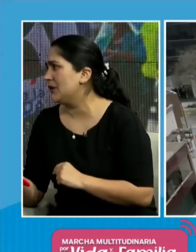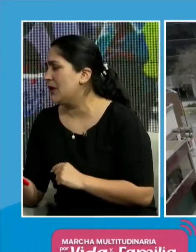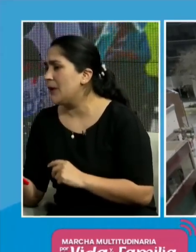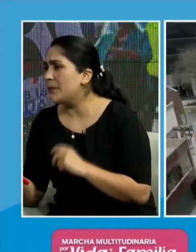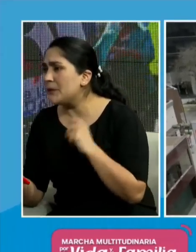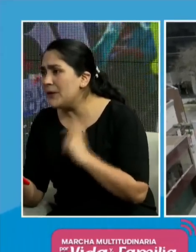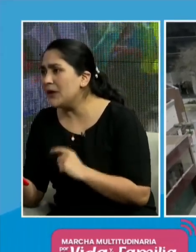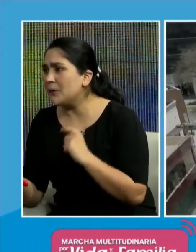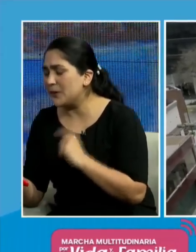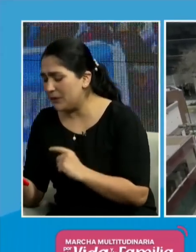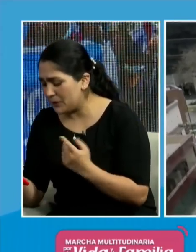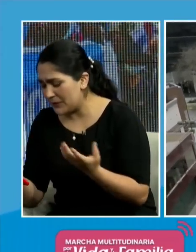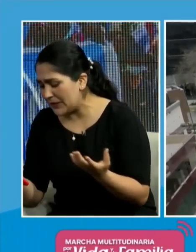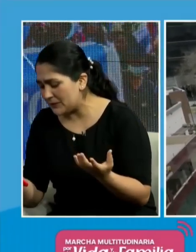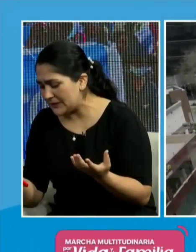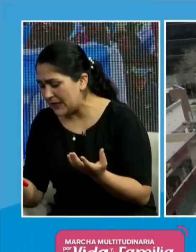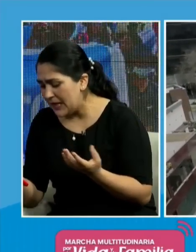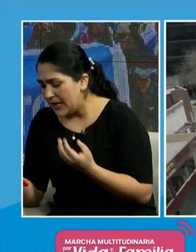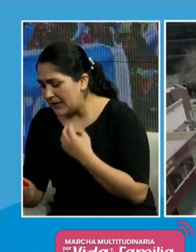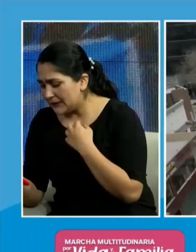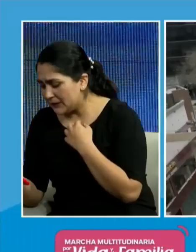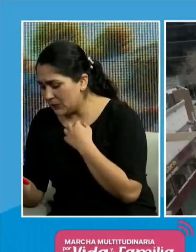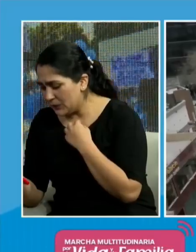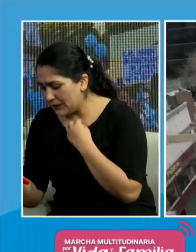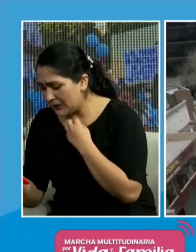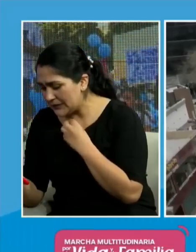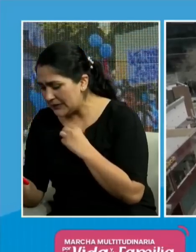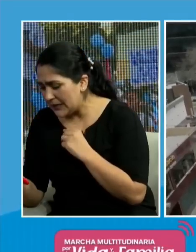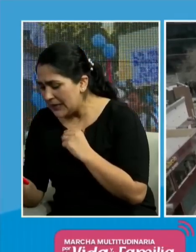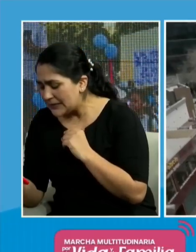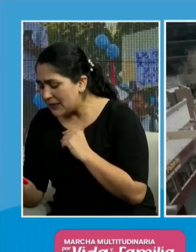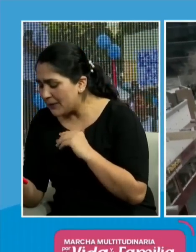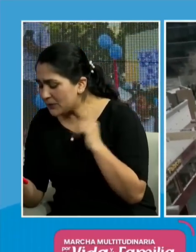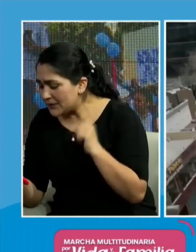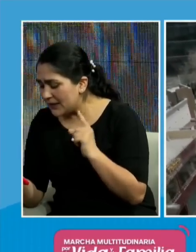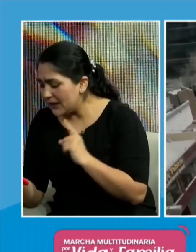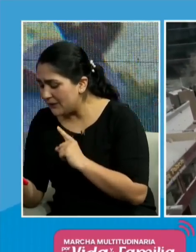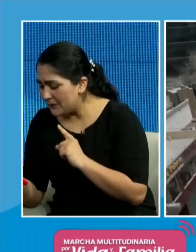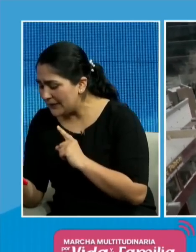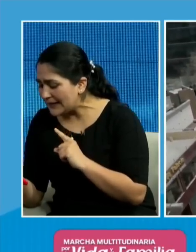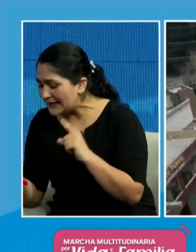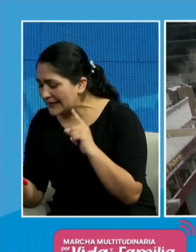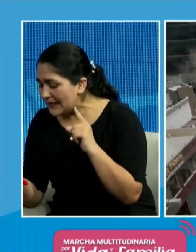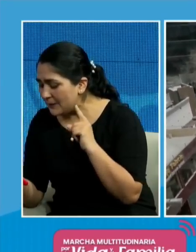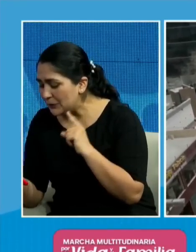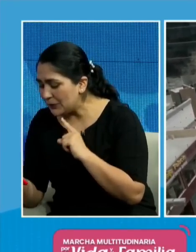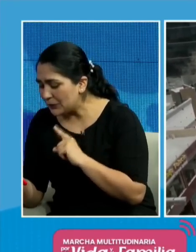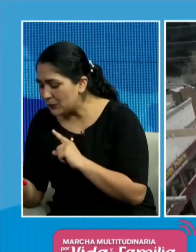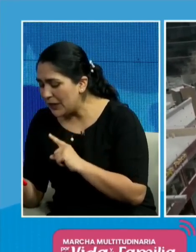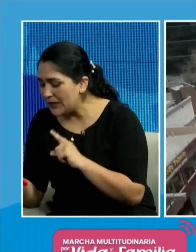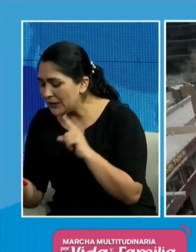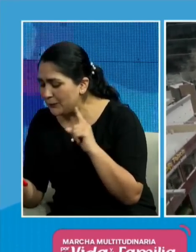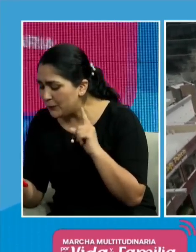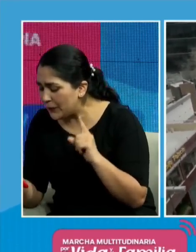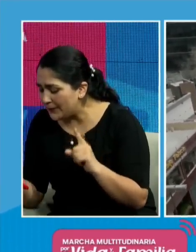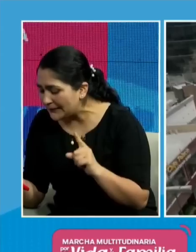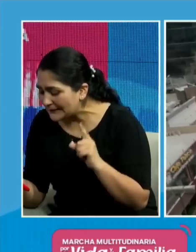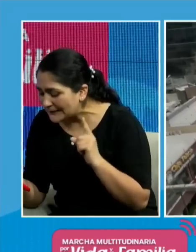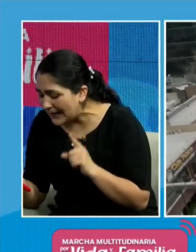niños. Primero, mira, le dice el artículo 10, dice, se debe conceder a la familia, que es el elemento natural